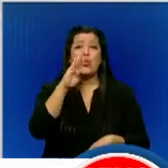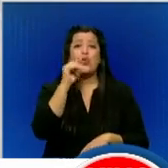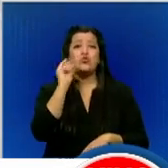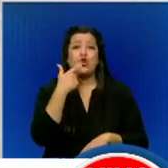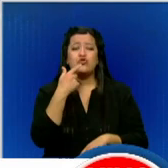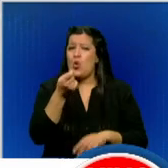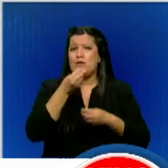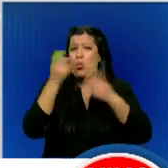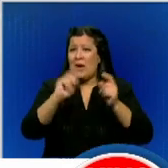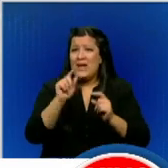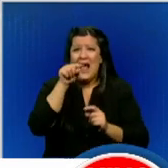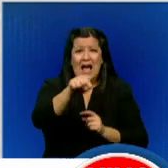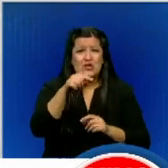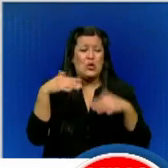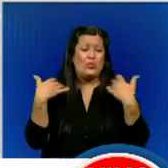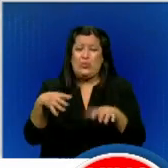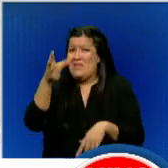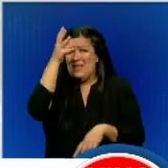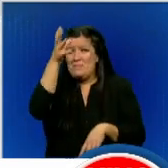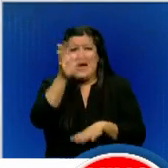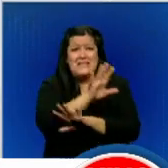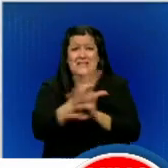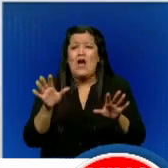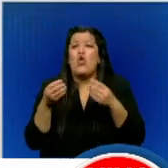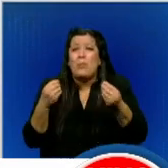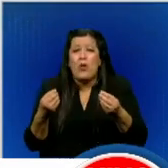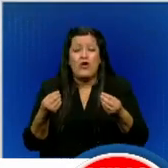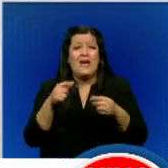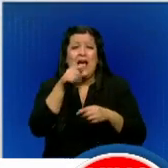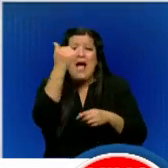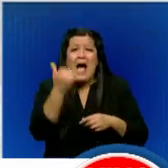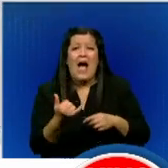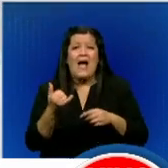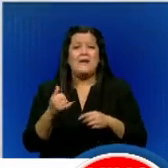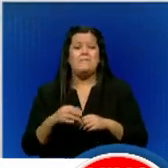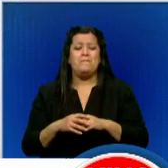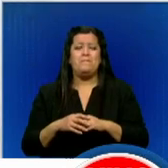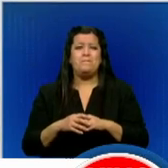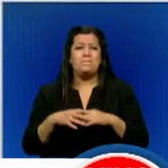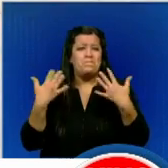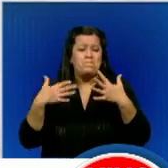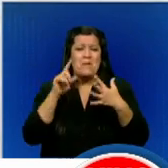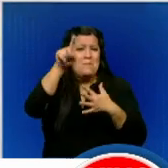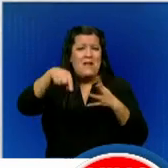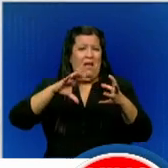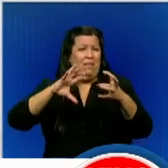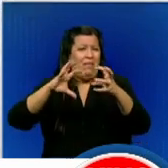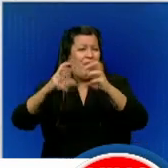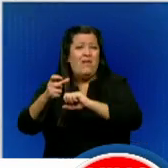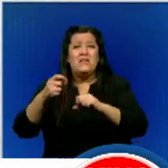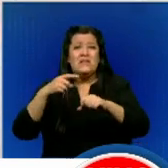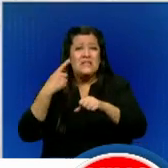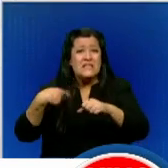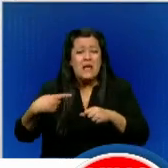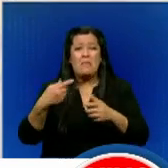impuesto más regresivo que existe en nuestro sistema tributario por cuánto tiene un efecto cascada y que va cada etapa de